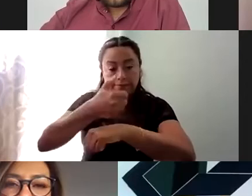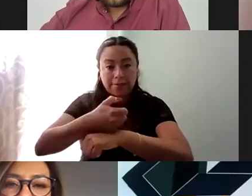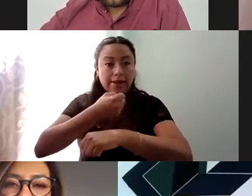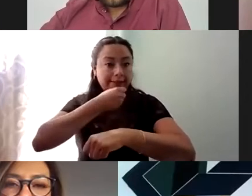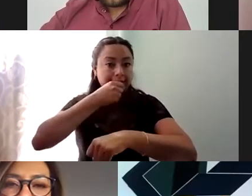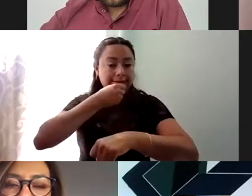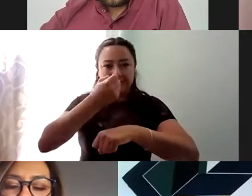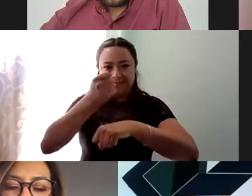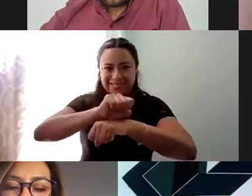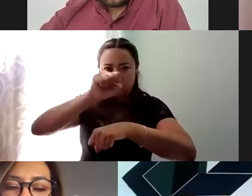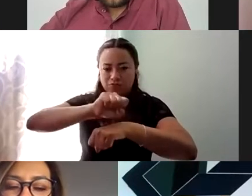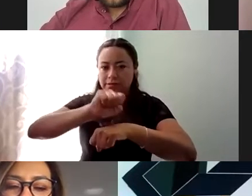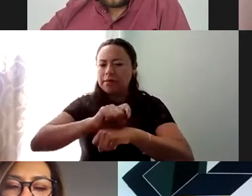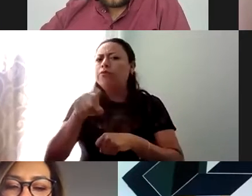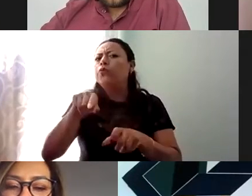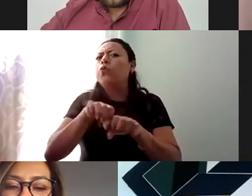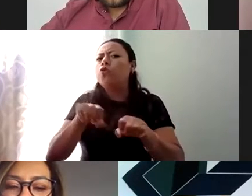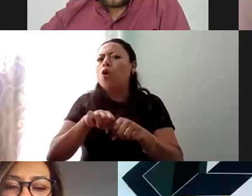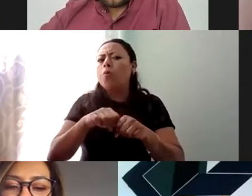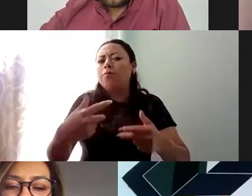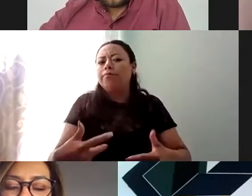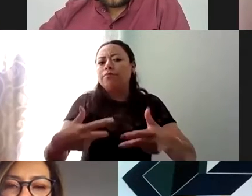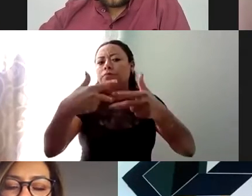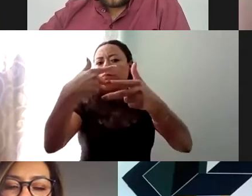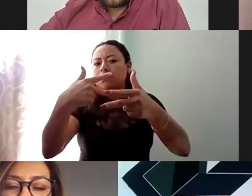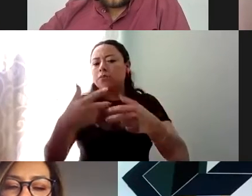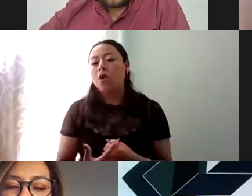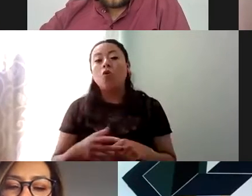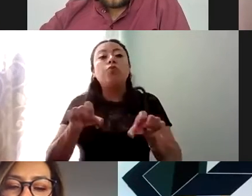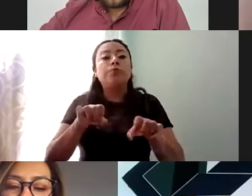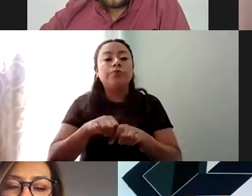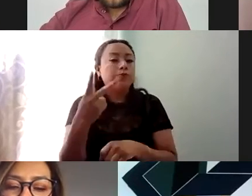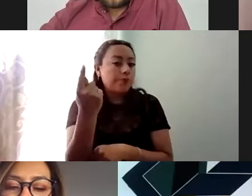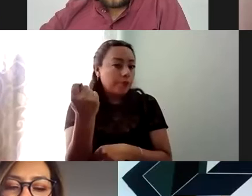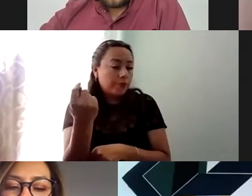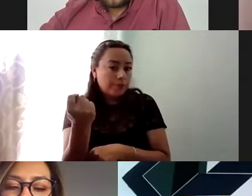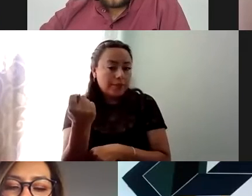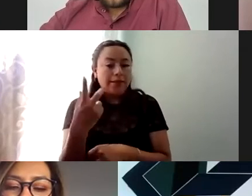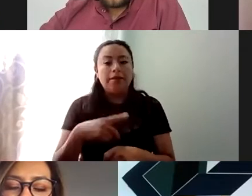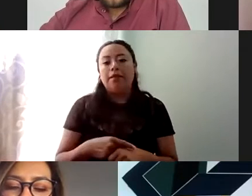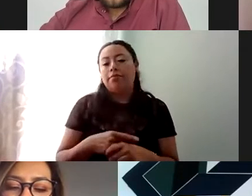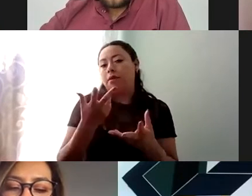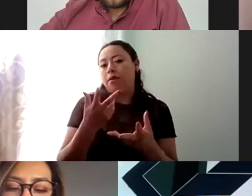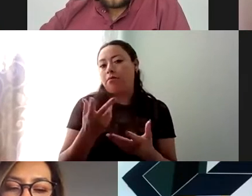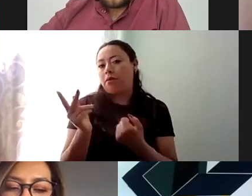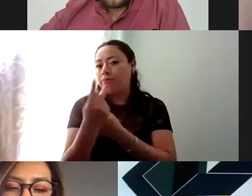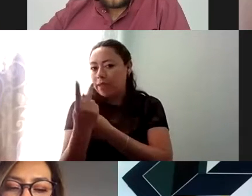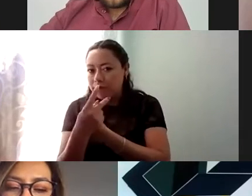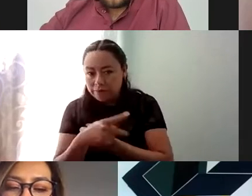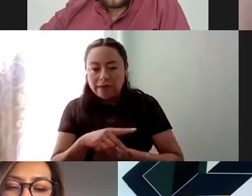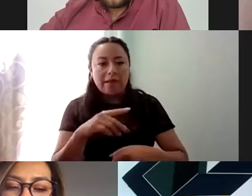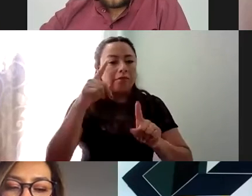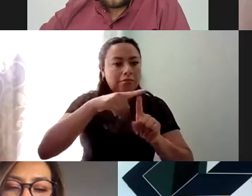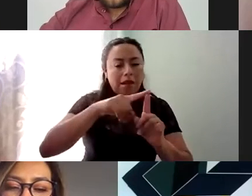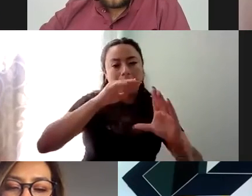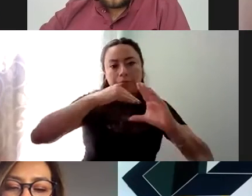vía remota, vía programas de televisión y mandando tareas que tampoco eran obligatorias porque no teníamos